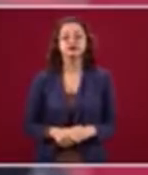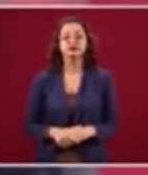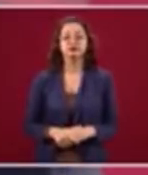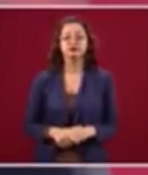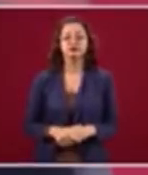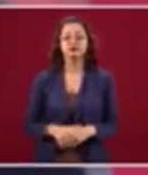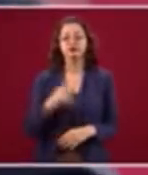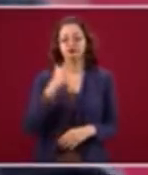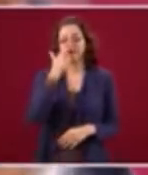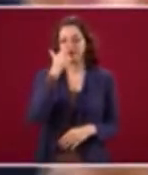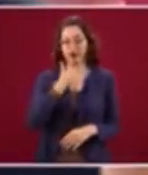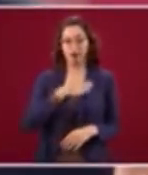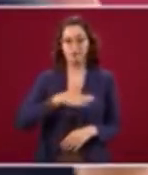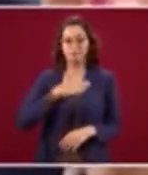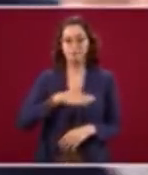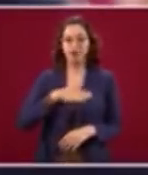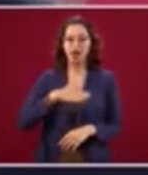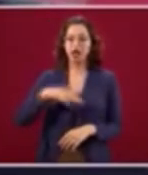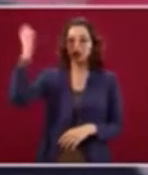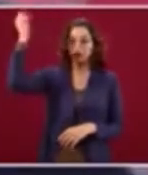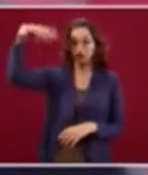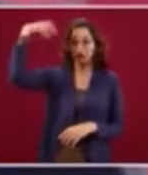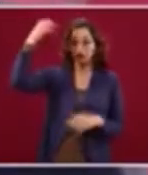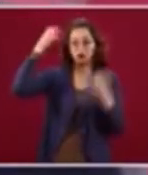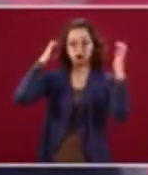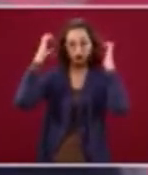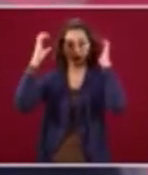con baño, regadera,